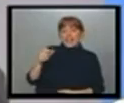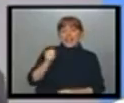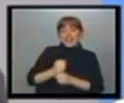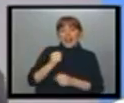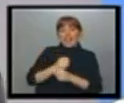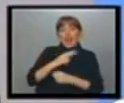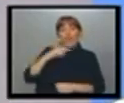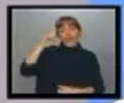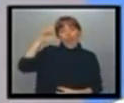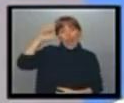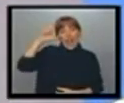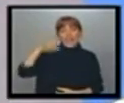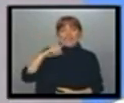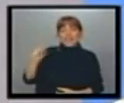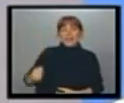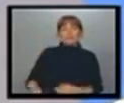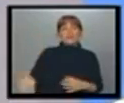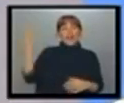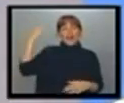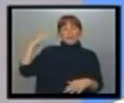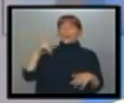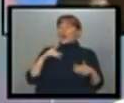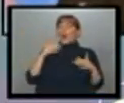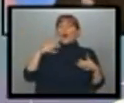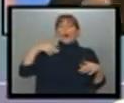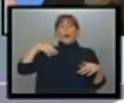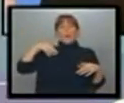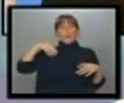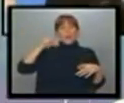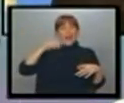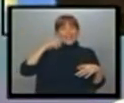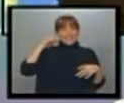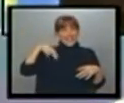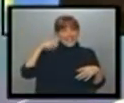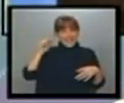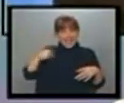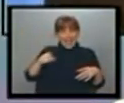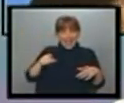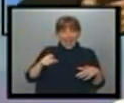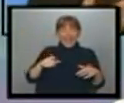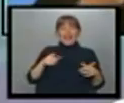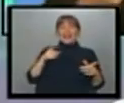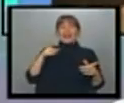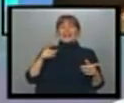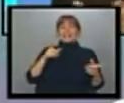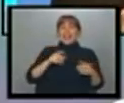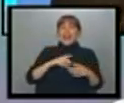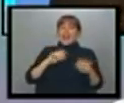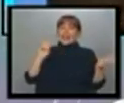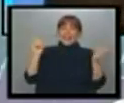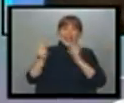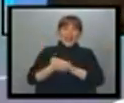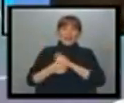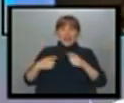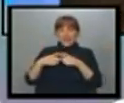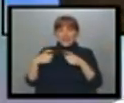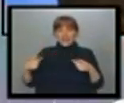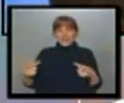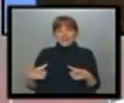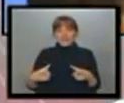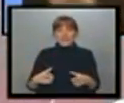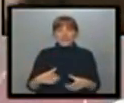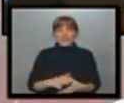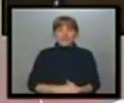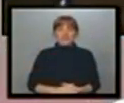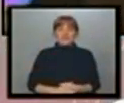Stoessel lanzó ayer mismo su disco y este jueves se estrena la película. Su carrera solista quiere separarse del personaje de